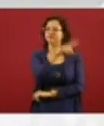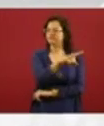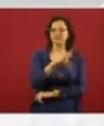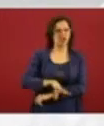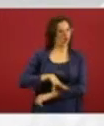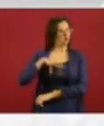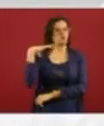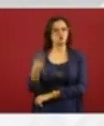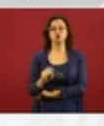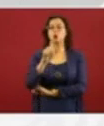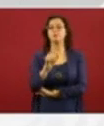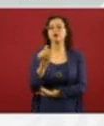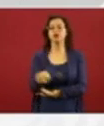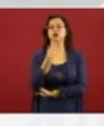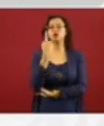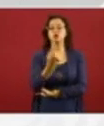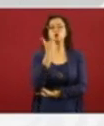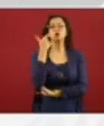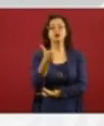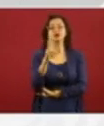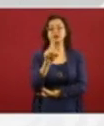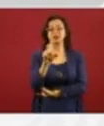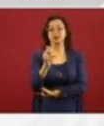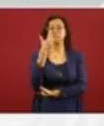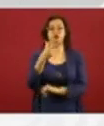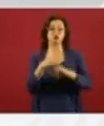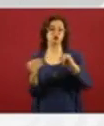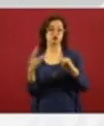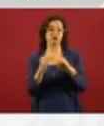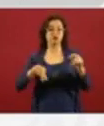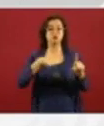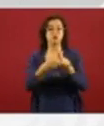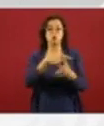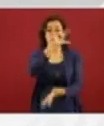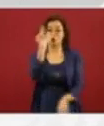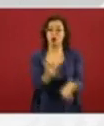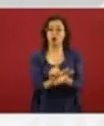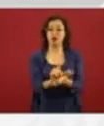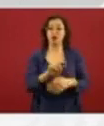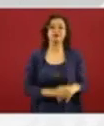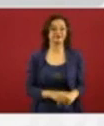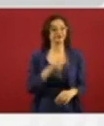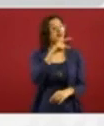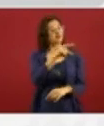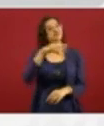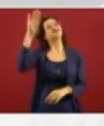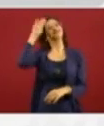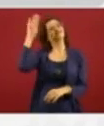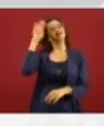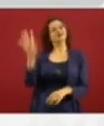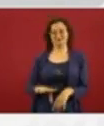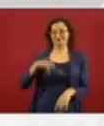de 21 pesos con 38 centavos por litro. Y el pasado de listo de Calisto se está metiendo a